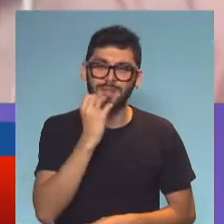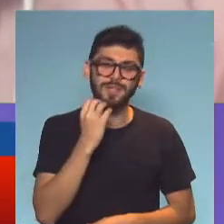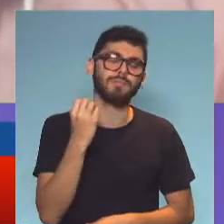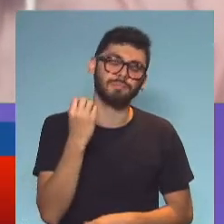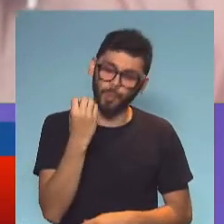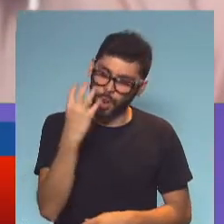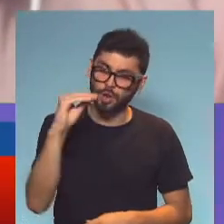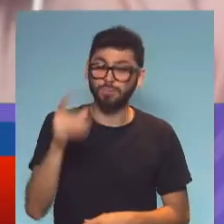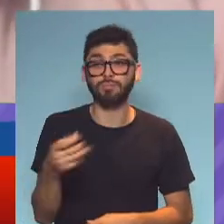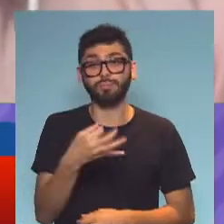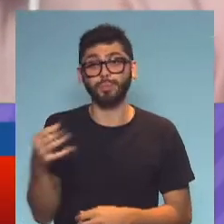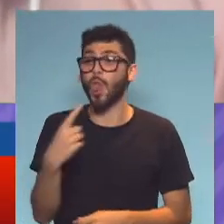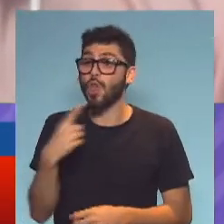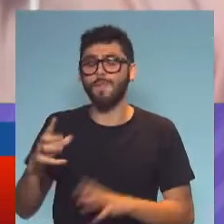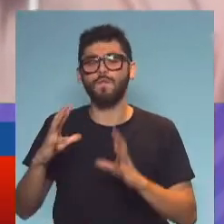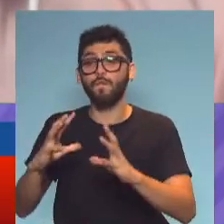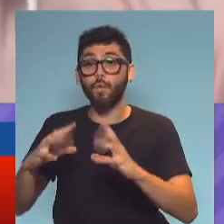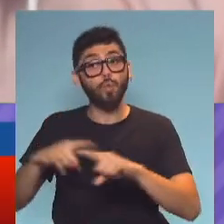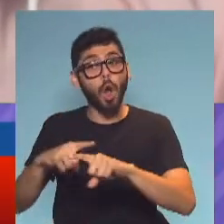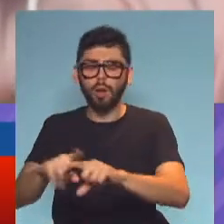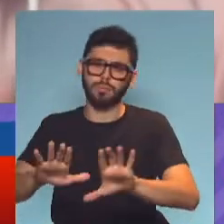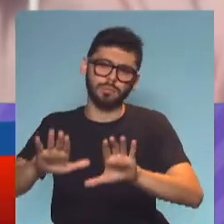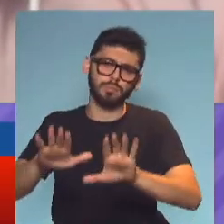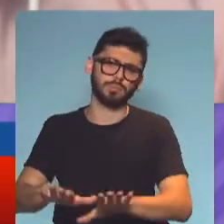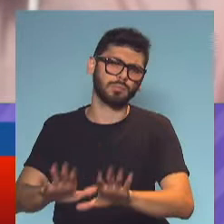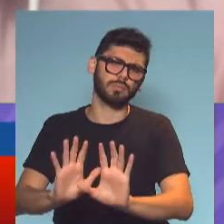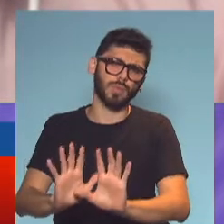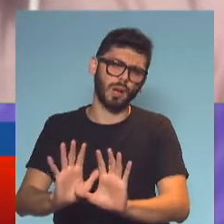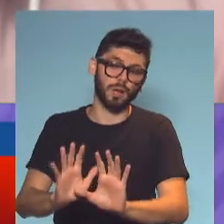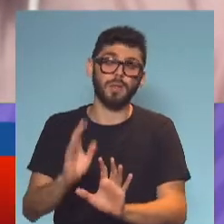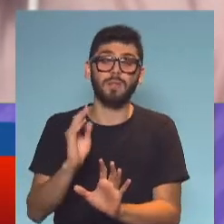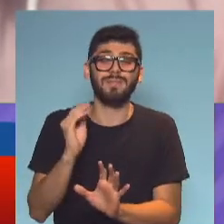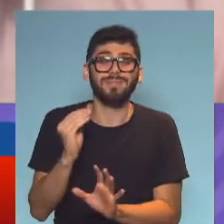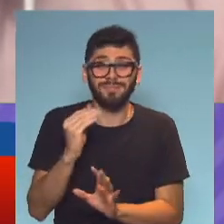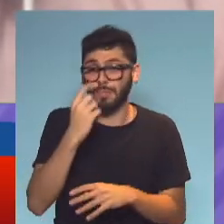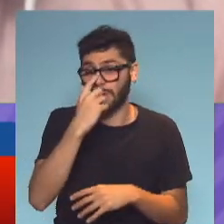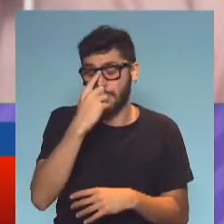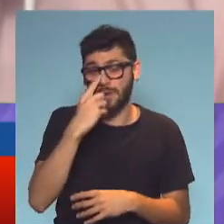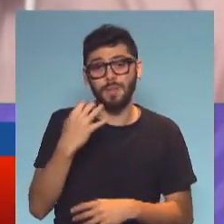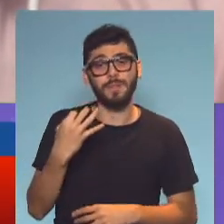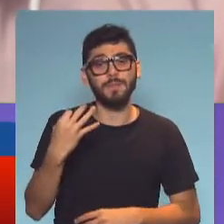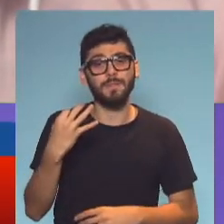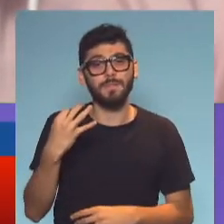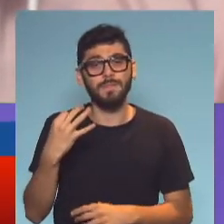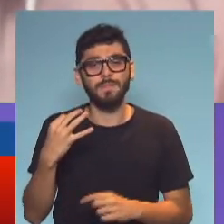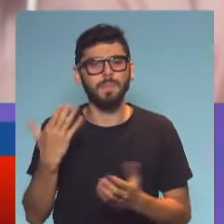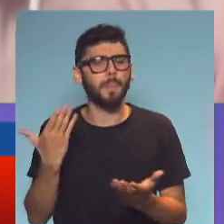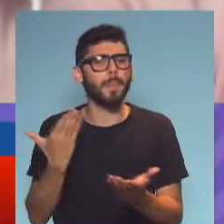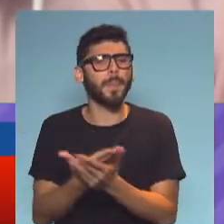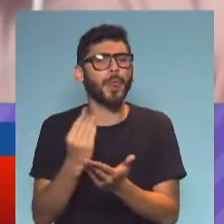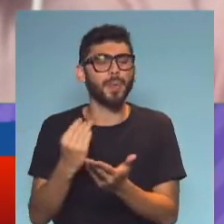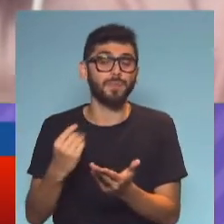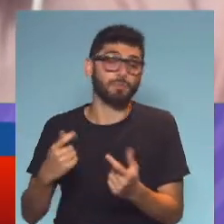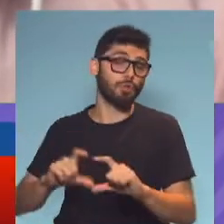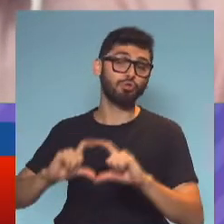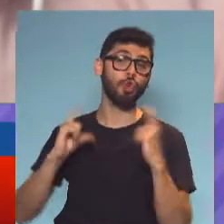Fue claro, pidió parar el fútbol. Esto tiene que ver mucho por un pedido fundamentalmente de la sociedad,